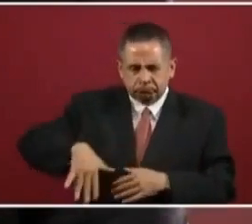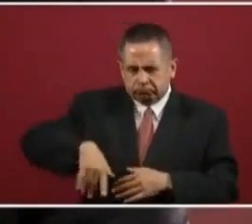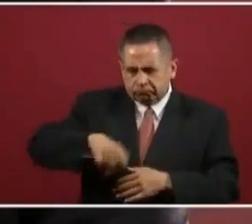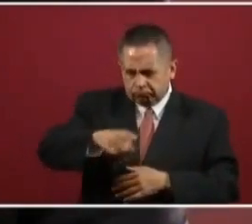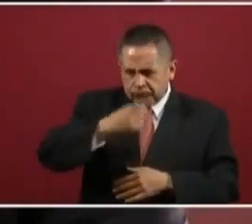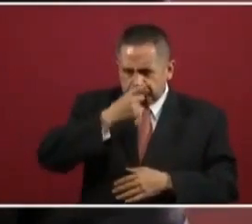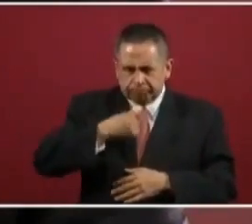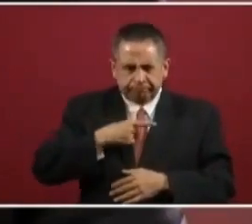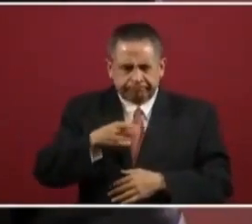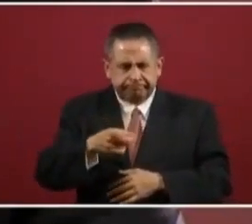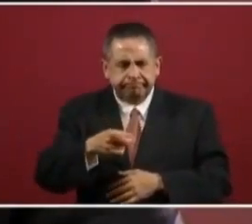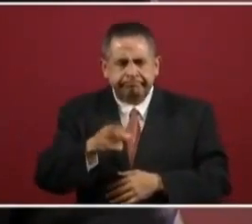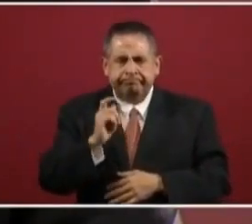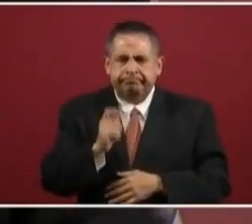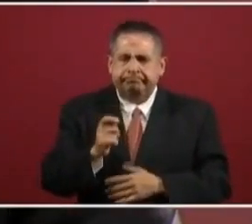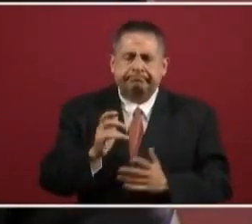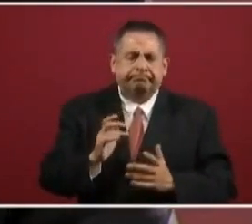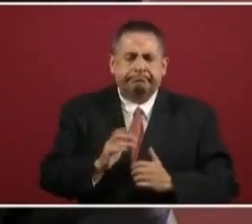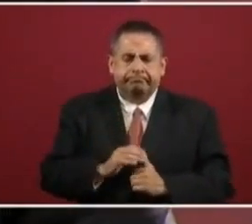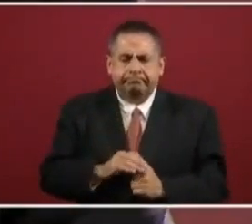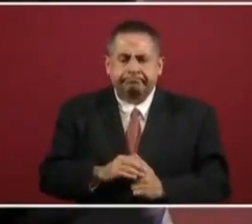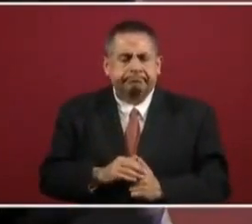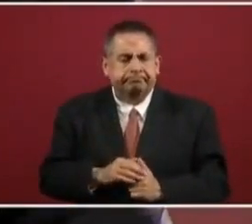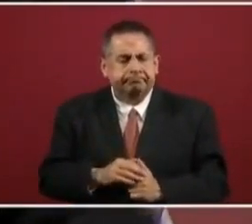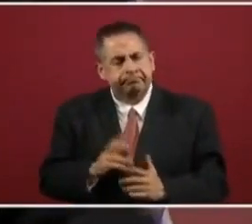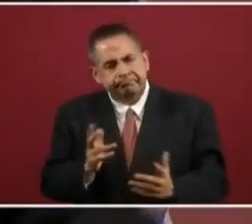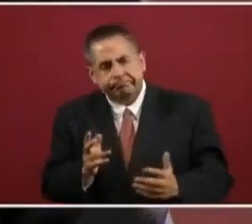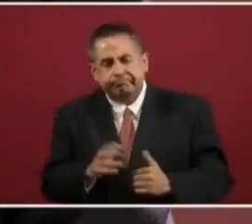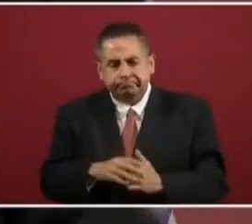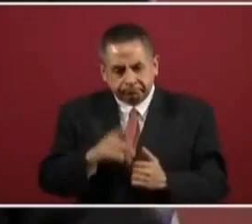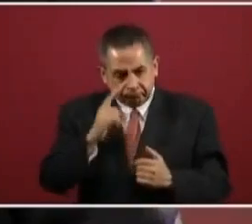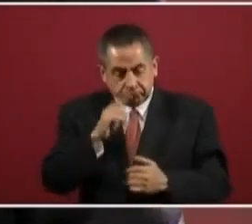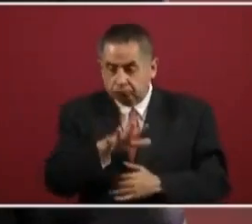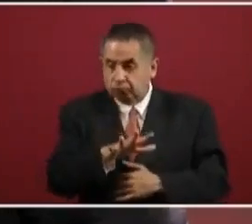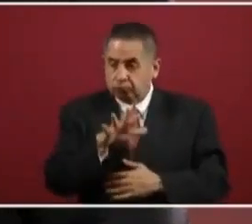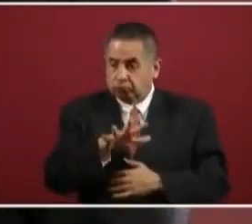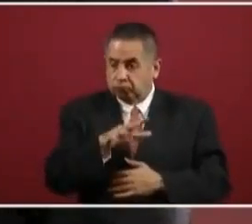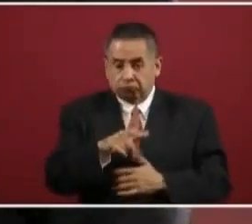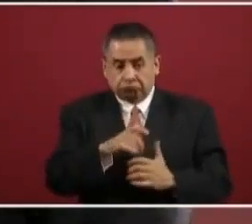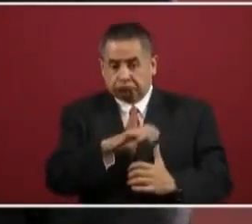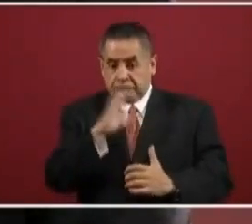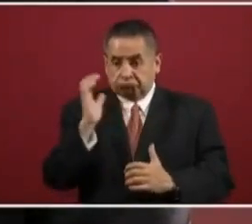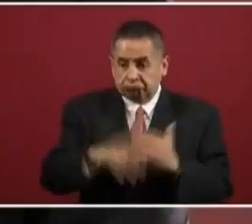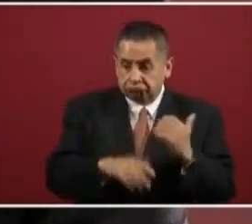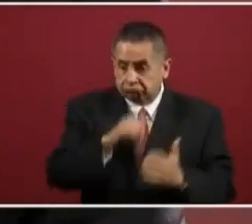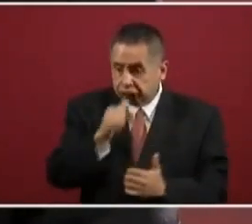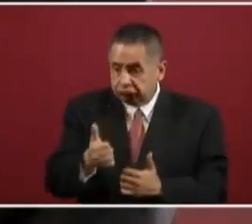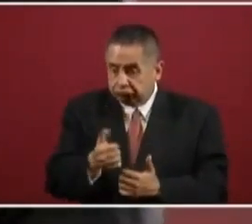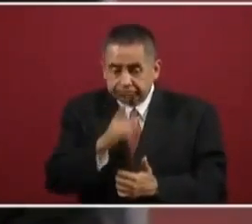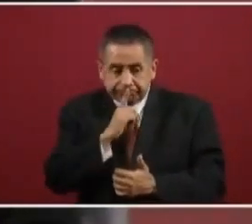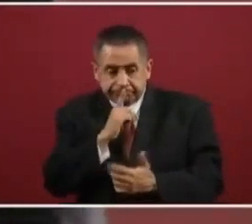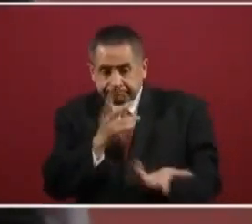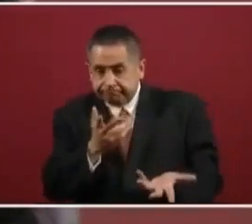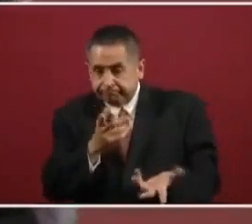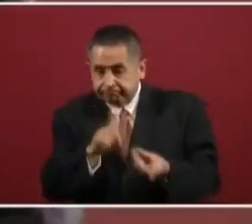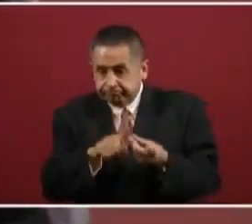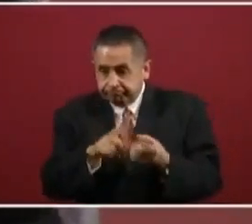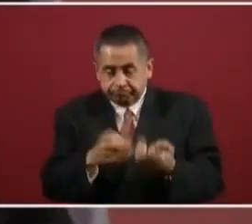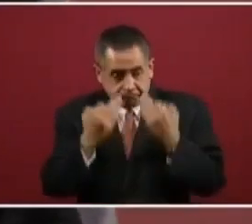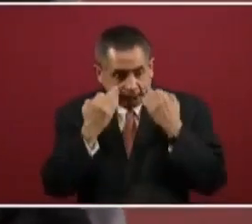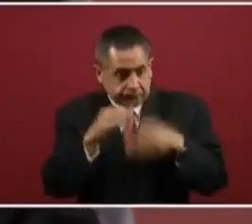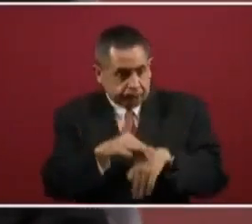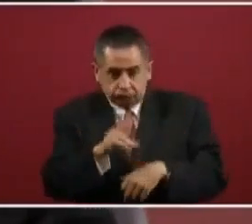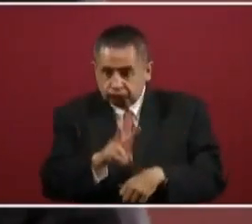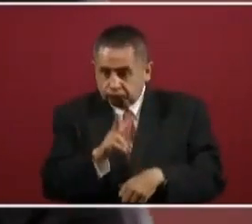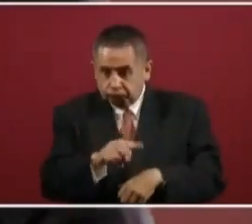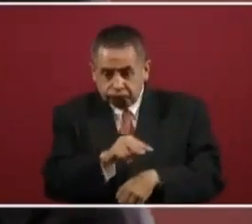dices es eh notorio de que no se terminó de